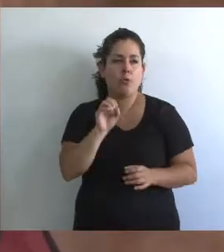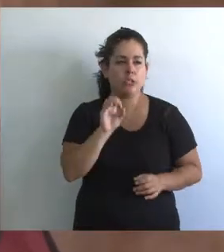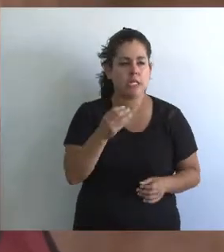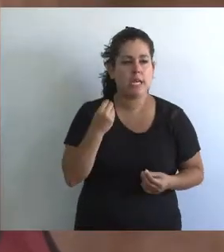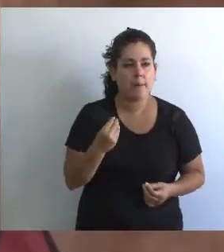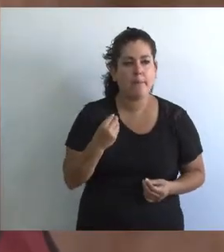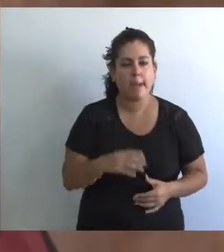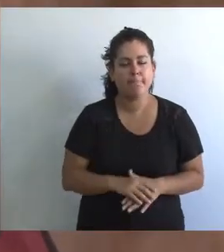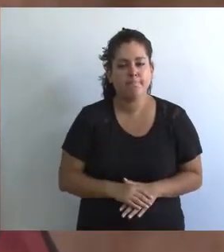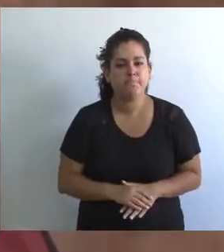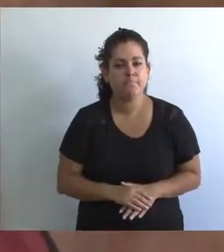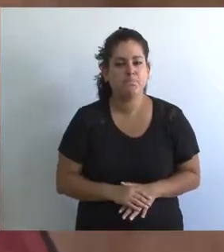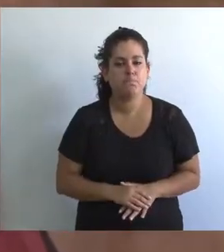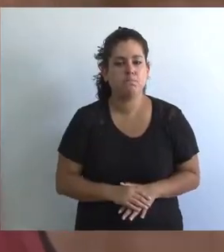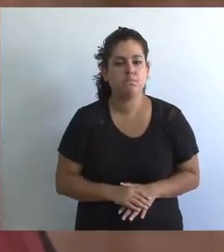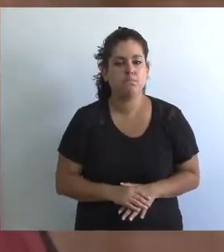del... ¿cómo es que se llama